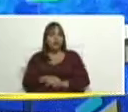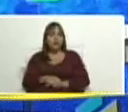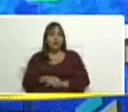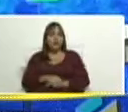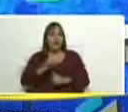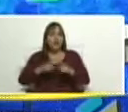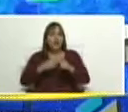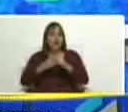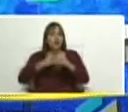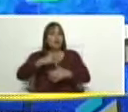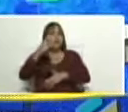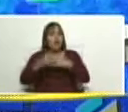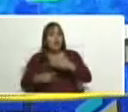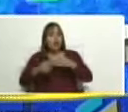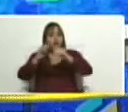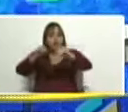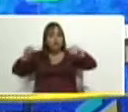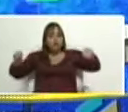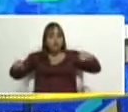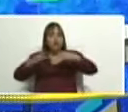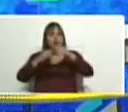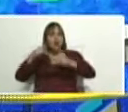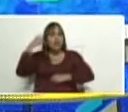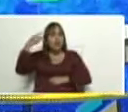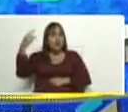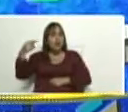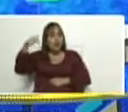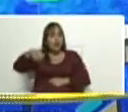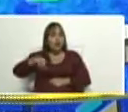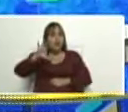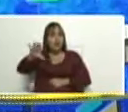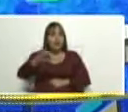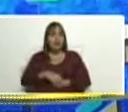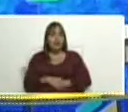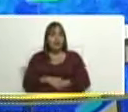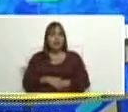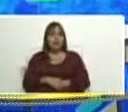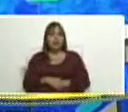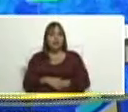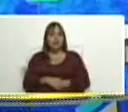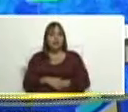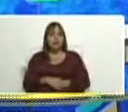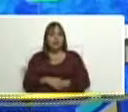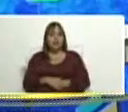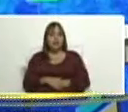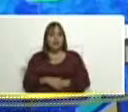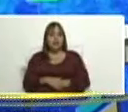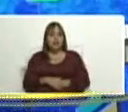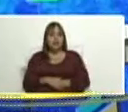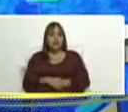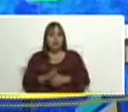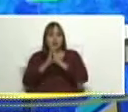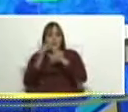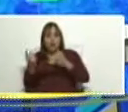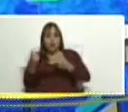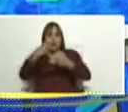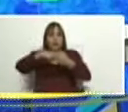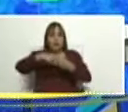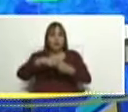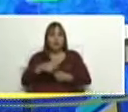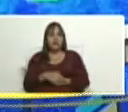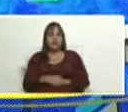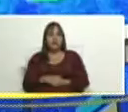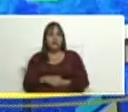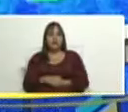plan y llamo a todos los psicólogos de este país y a todos los psiquiatras de este país a incorporarse de